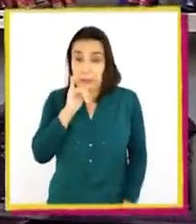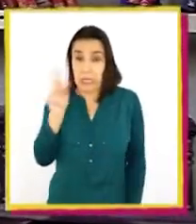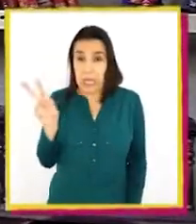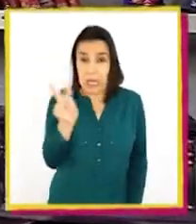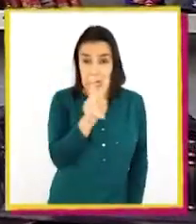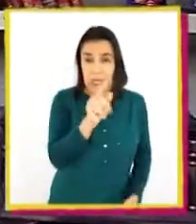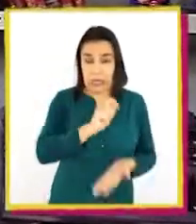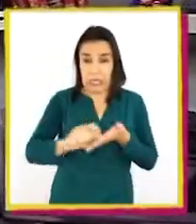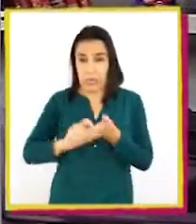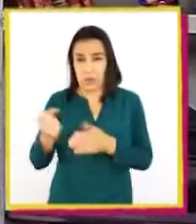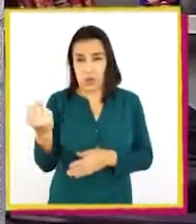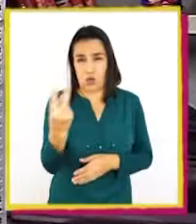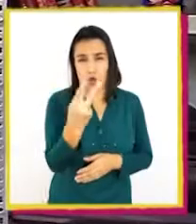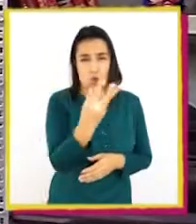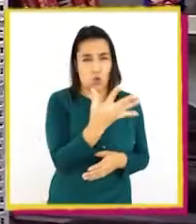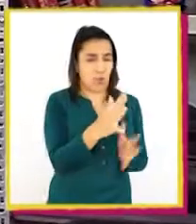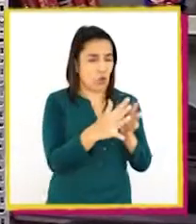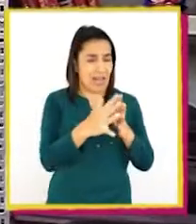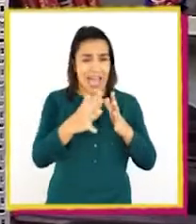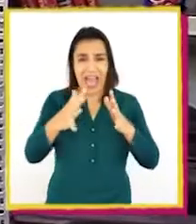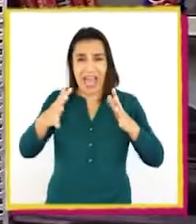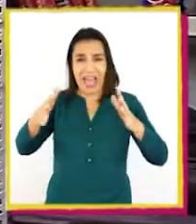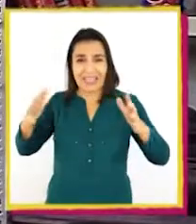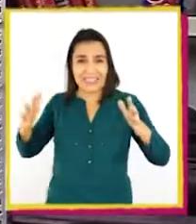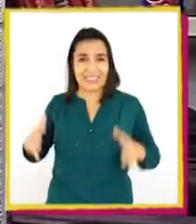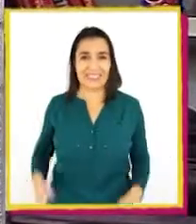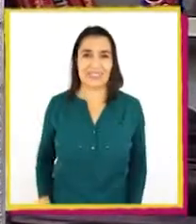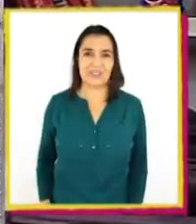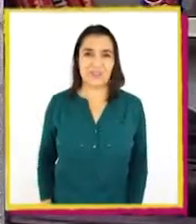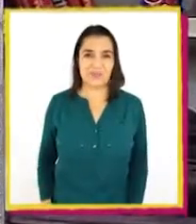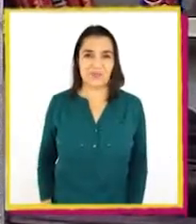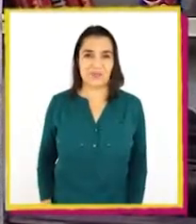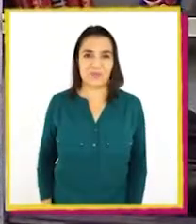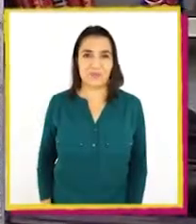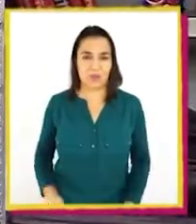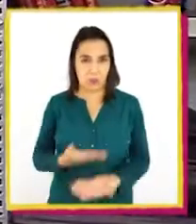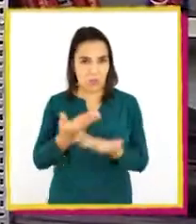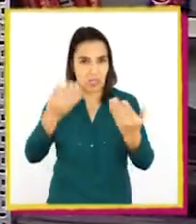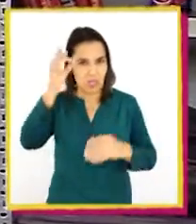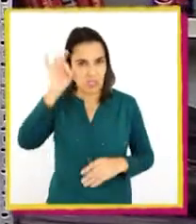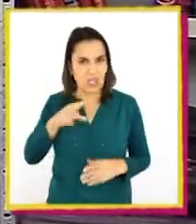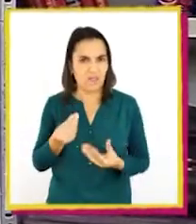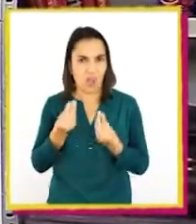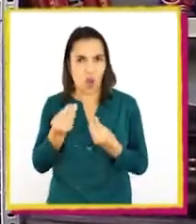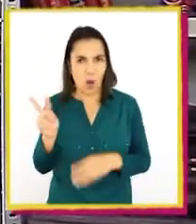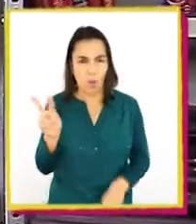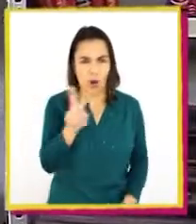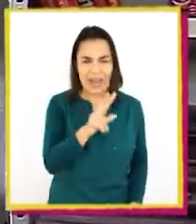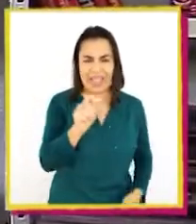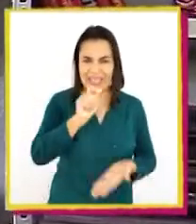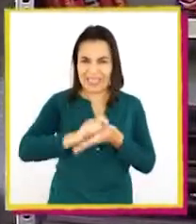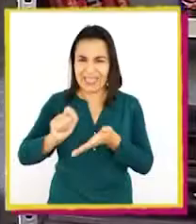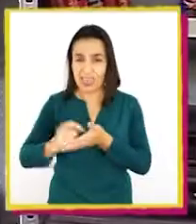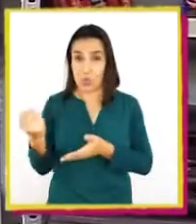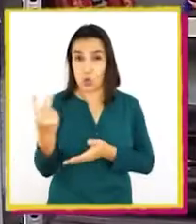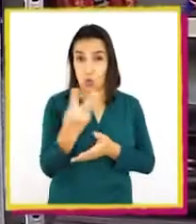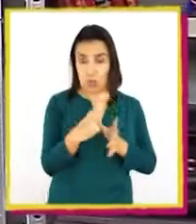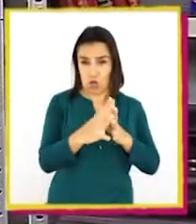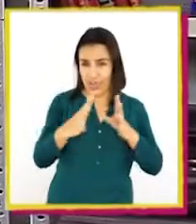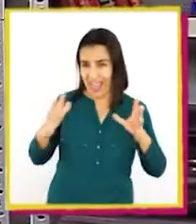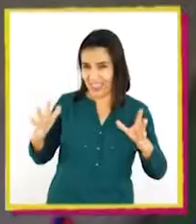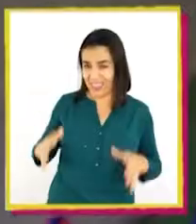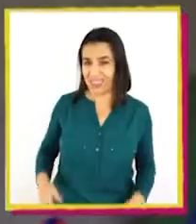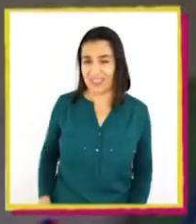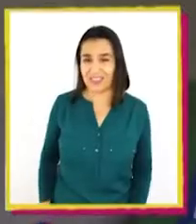2, 1, 5, 5, 0, 7, 3, 2, 9. Ay, no sé leerlo ni escribirlo. Es un número muy grande. ¿Ustedes saben cómo se lee y se escribe un número tan grande como